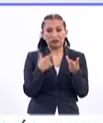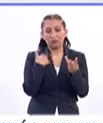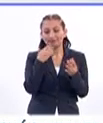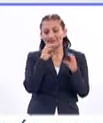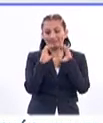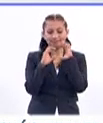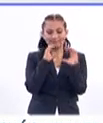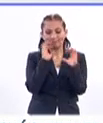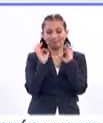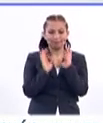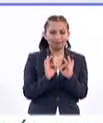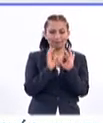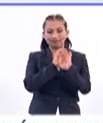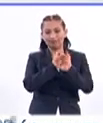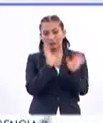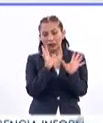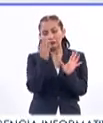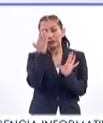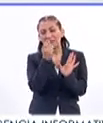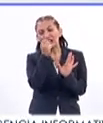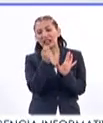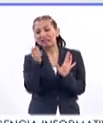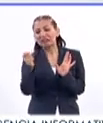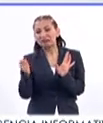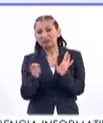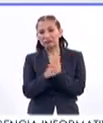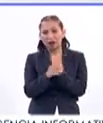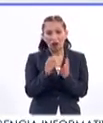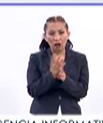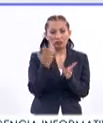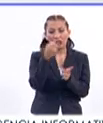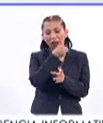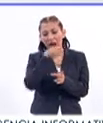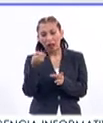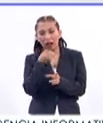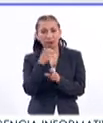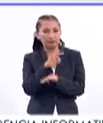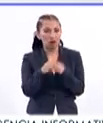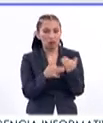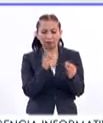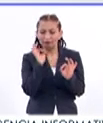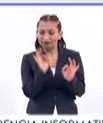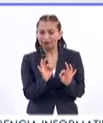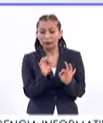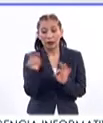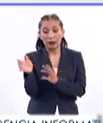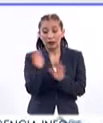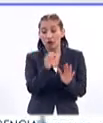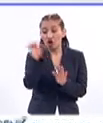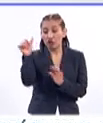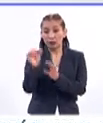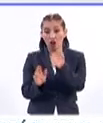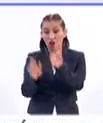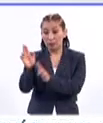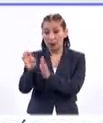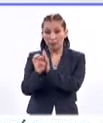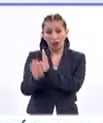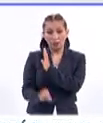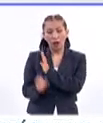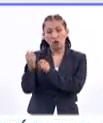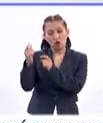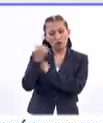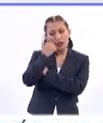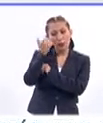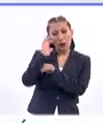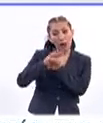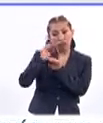una conversación clara, saber qué significa cada cosa, oraciones. Entonces, en cambio, en otras normales, como algunos